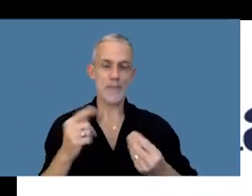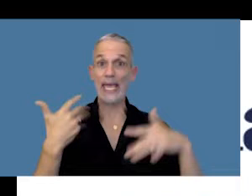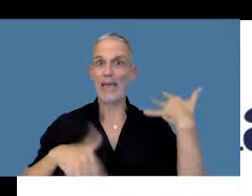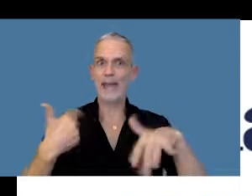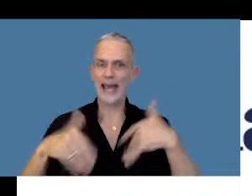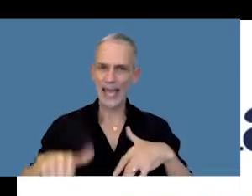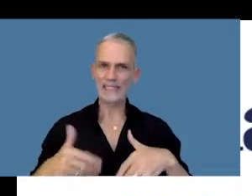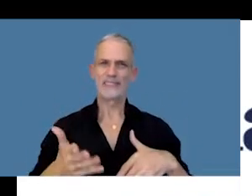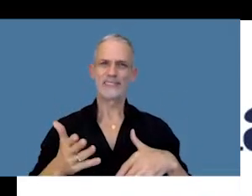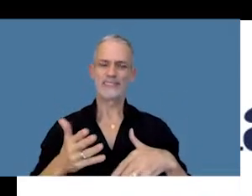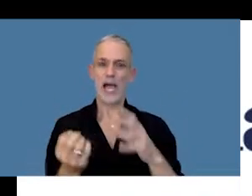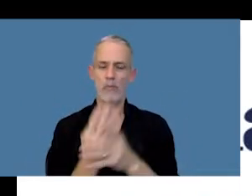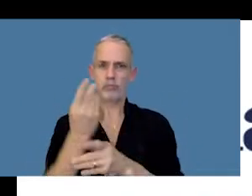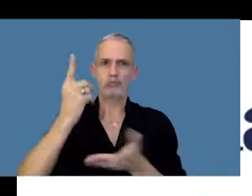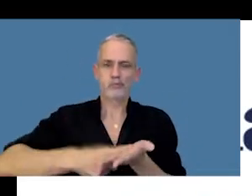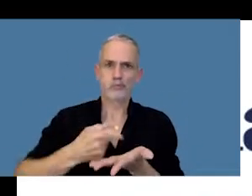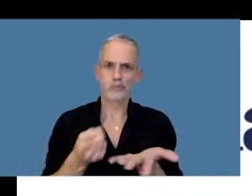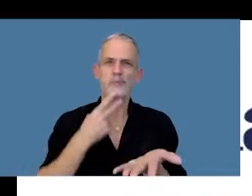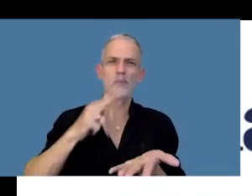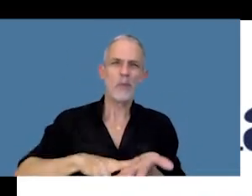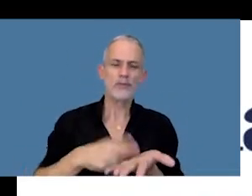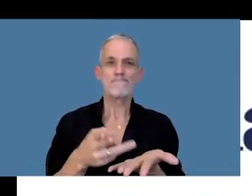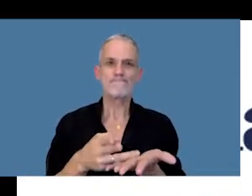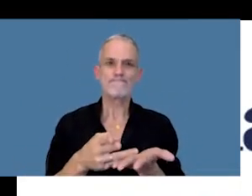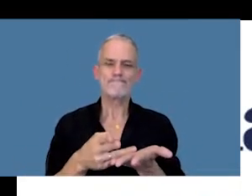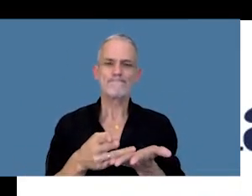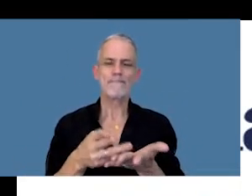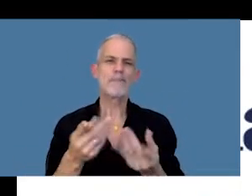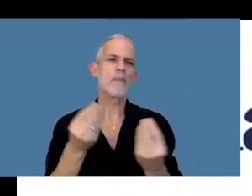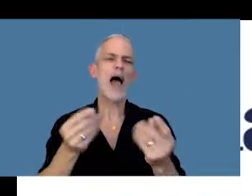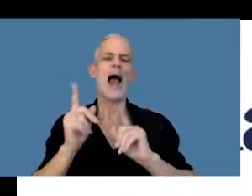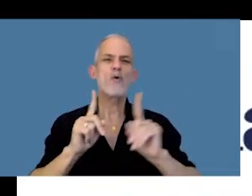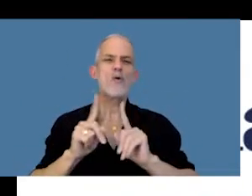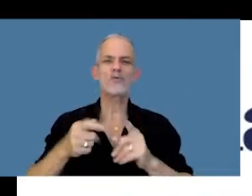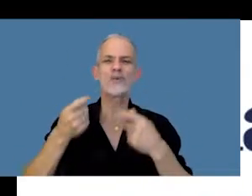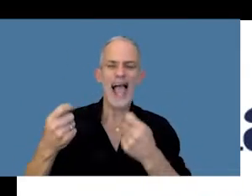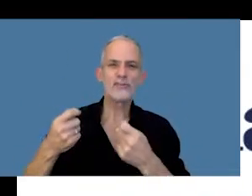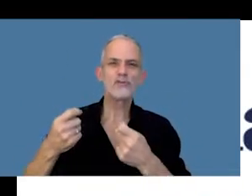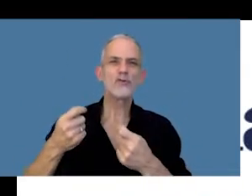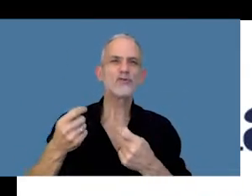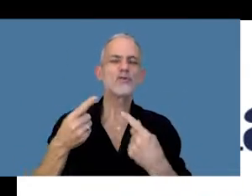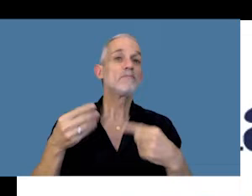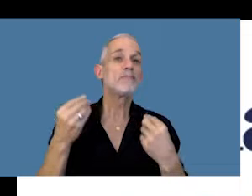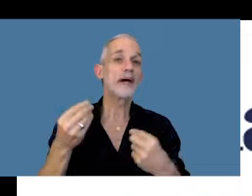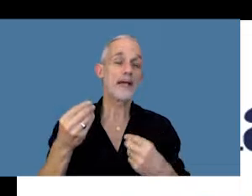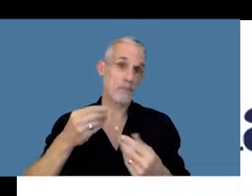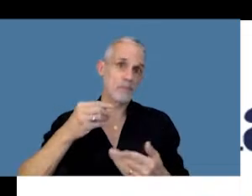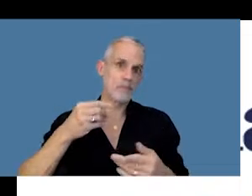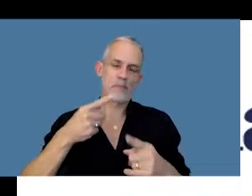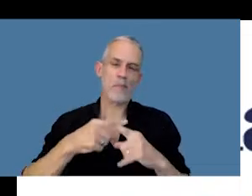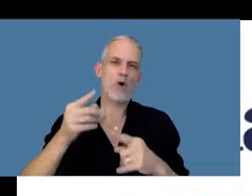emergencia, y el cual limita algunas erogaciones realizadas a través de